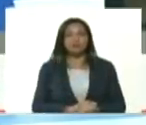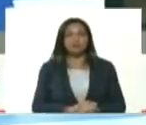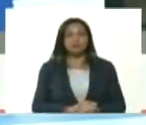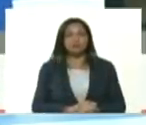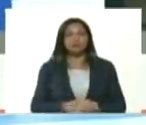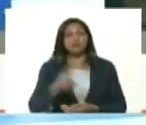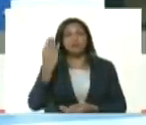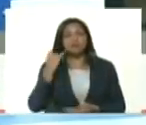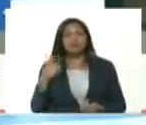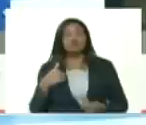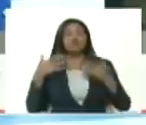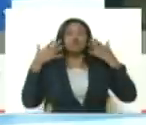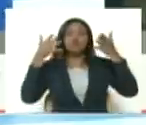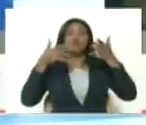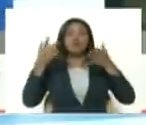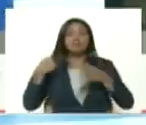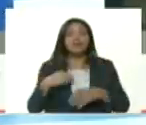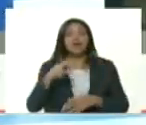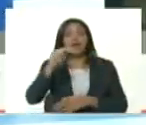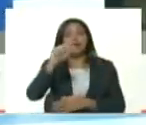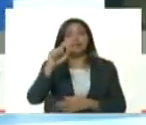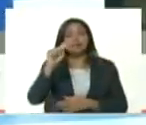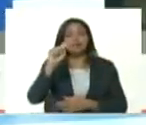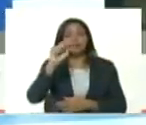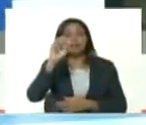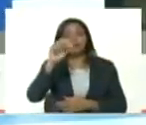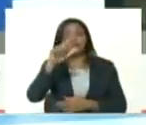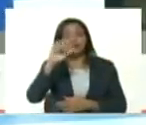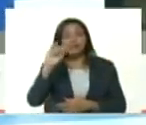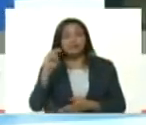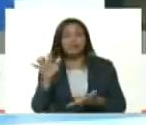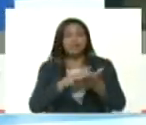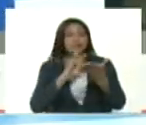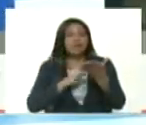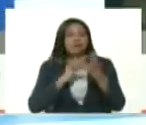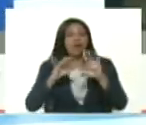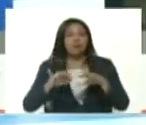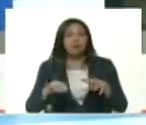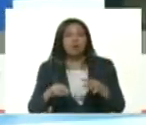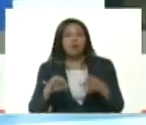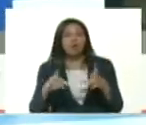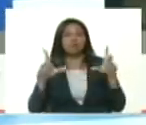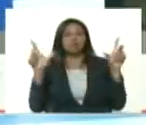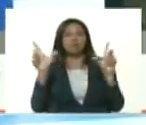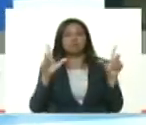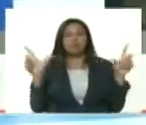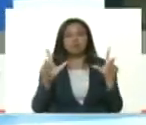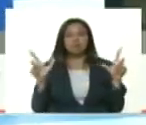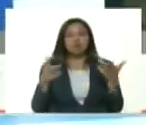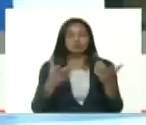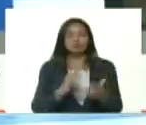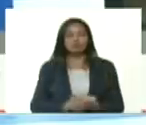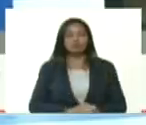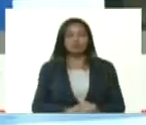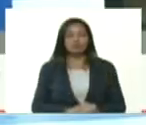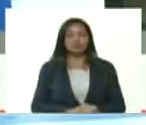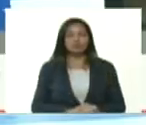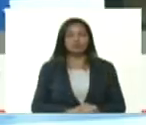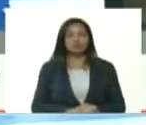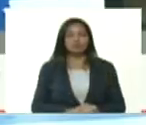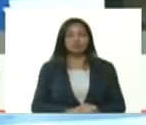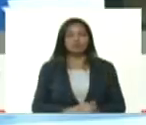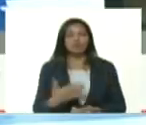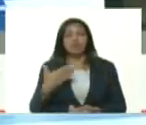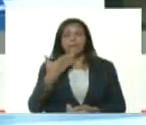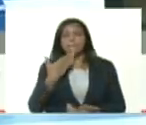Ayer les recomiendo a los que tengan Netflix, en tableta, en computadora, en el televisor, se la